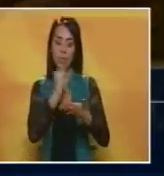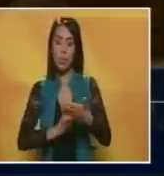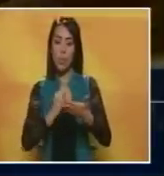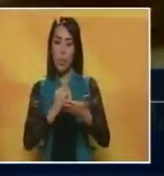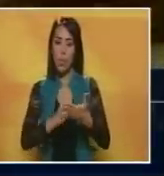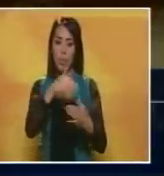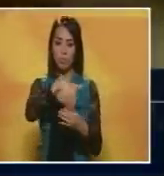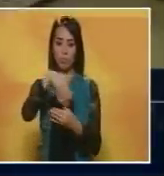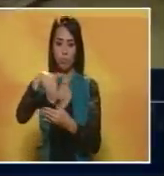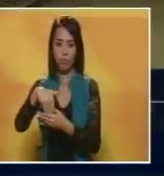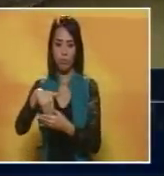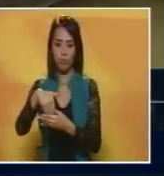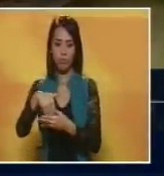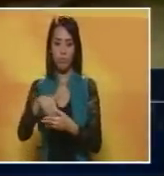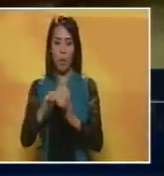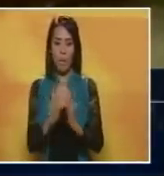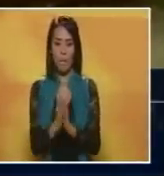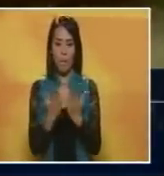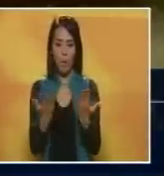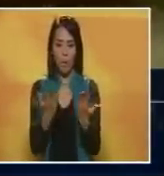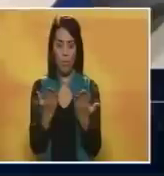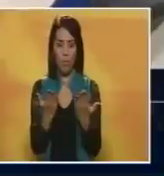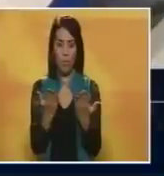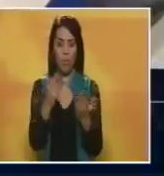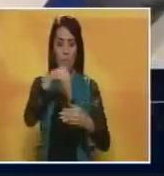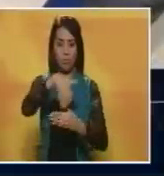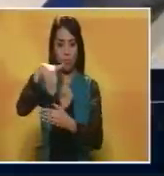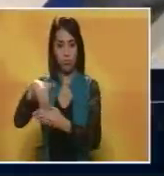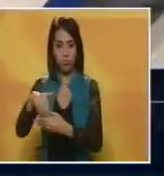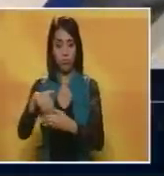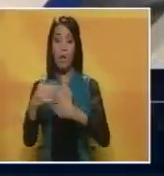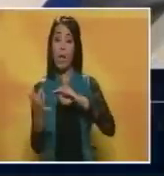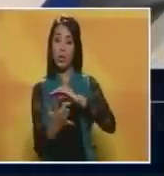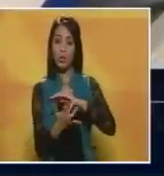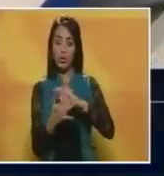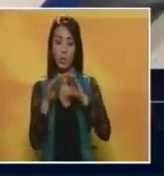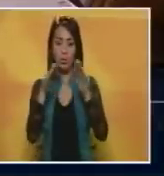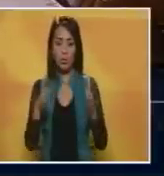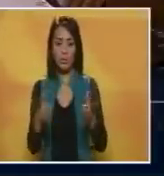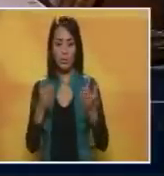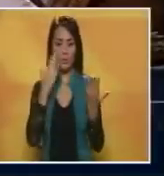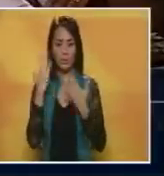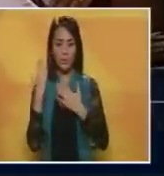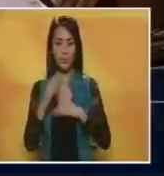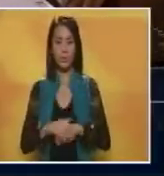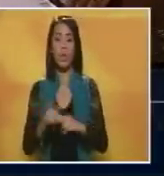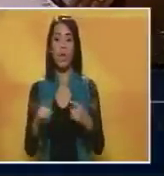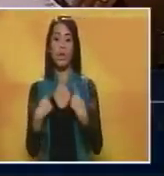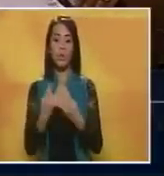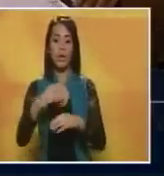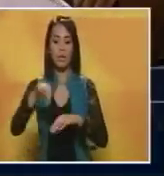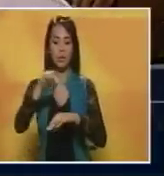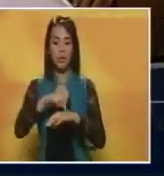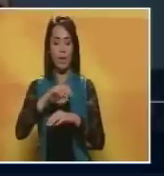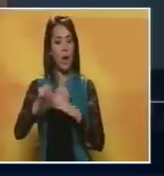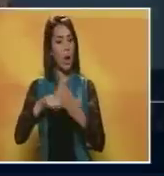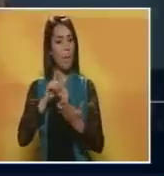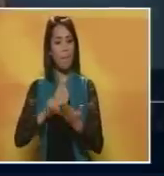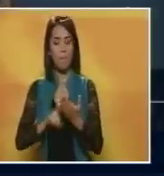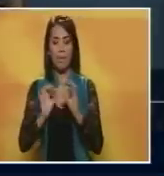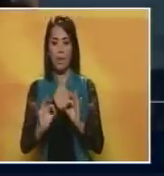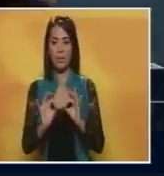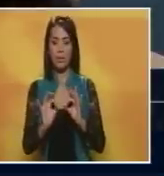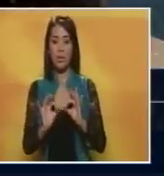electoral pasando por los cuadernos de votación software de la máquina electoral centros nacionales de totalización